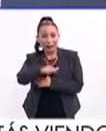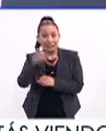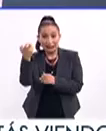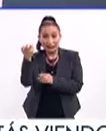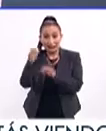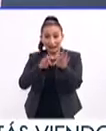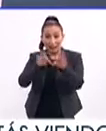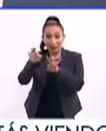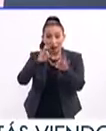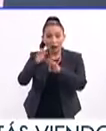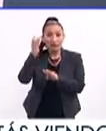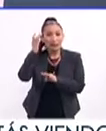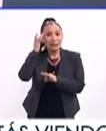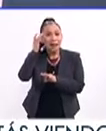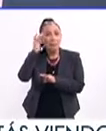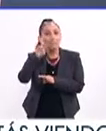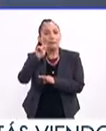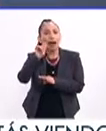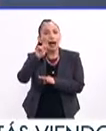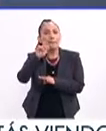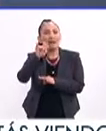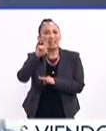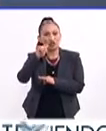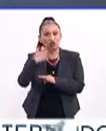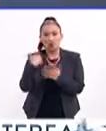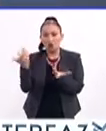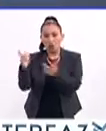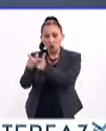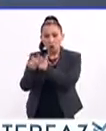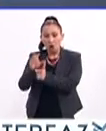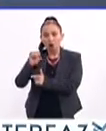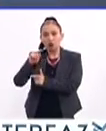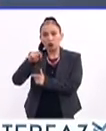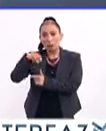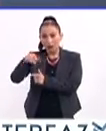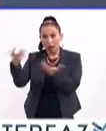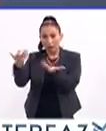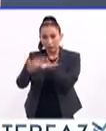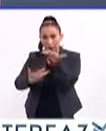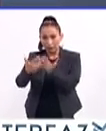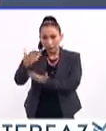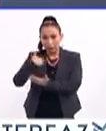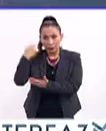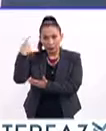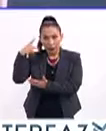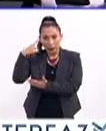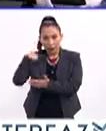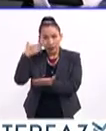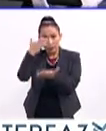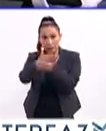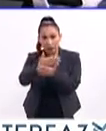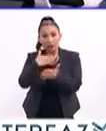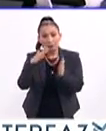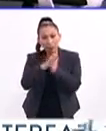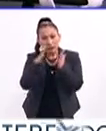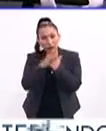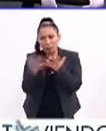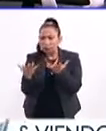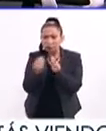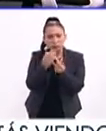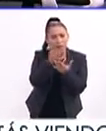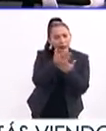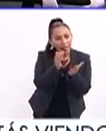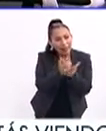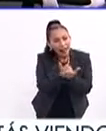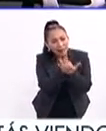trabajo de San Pablito, hecho por los otomís. Cuando uno ve o incluso participa en Puebla con ellos,